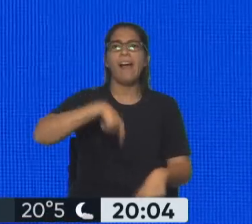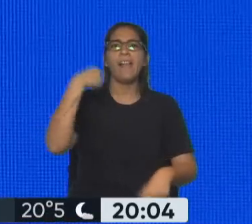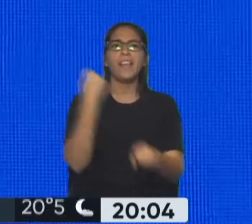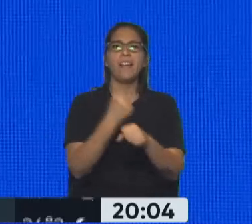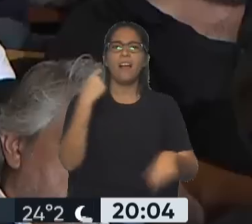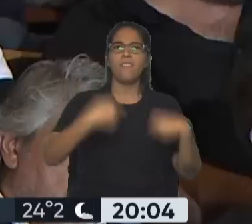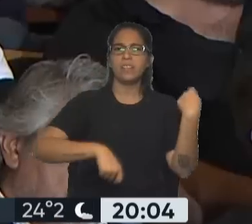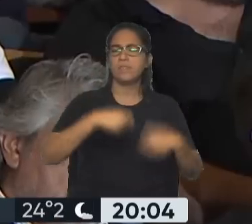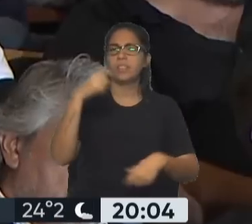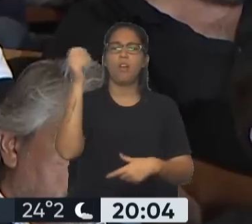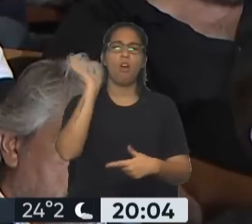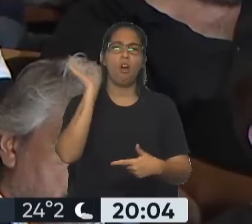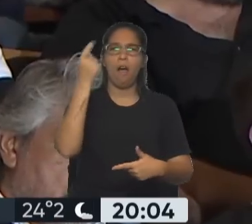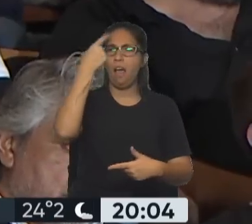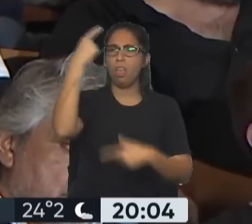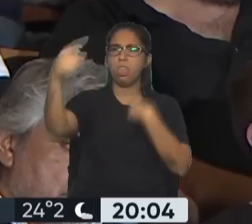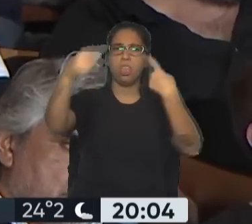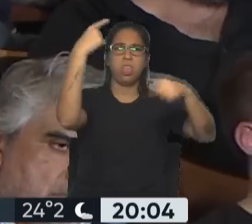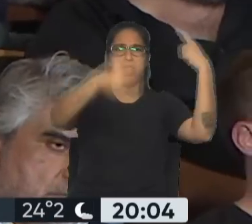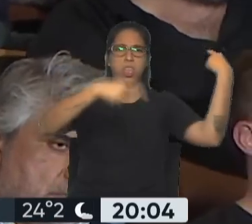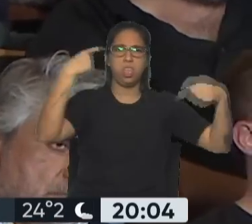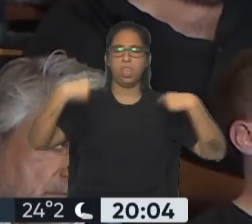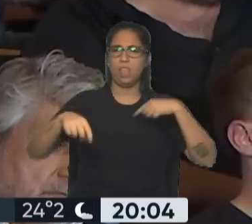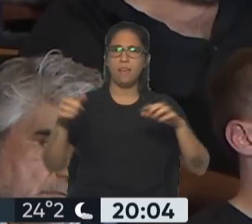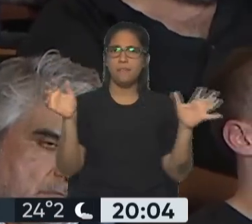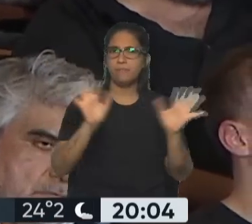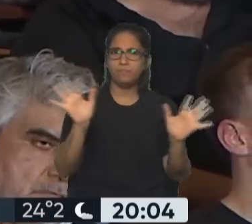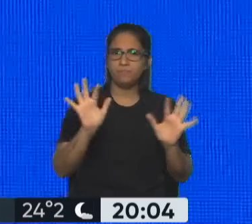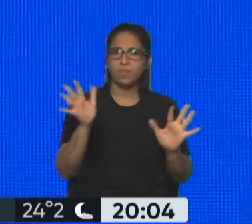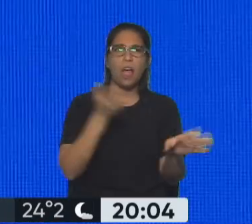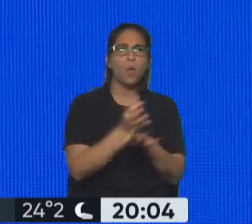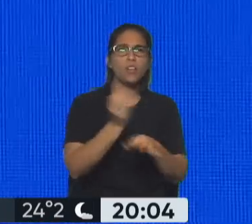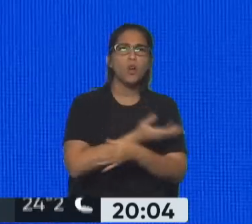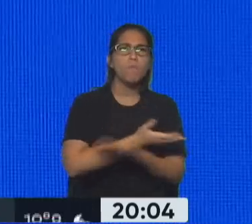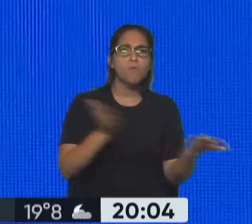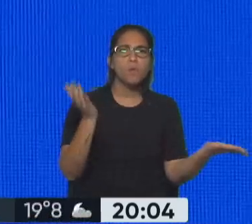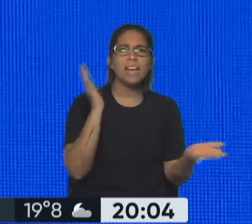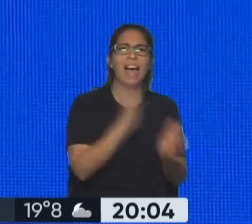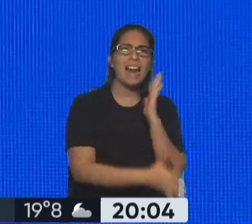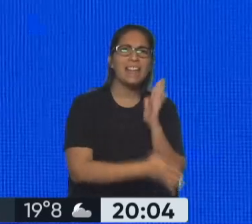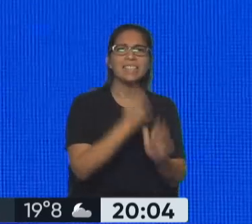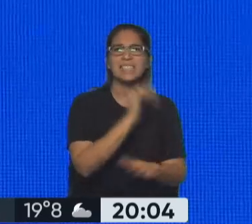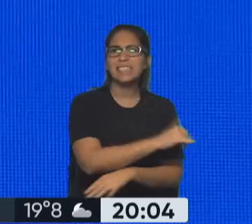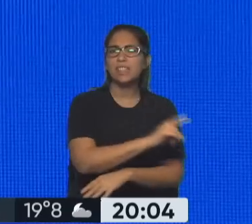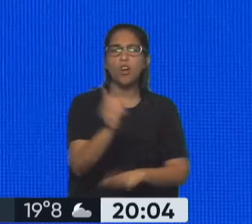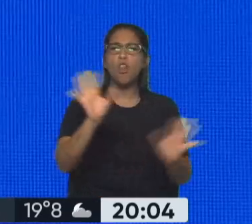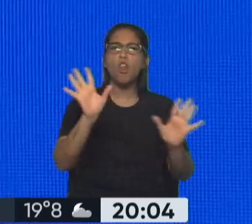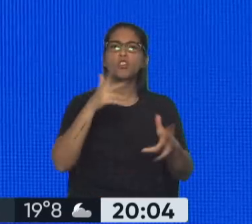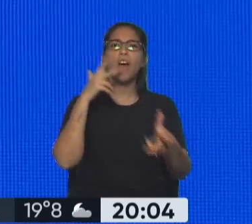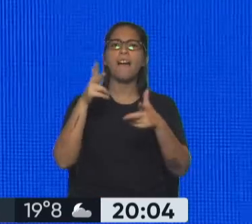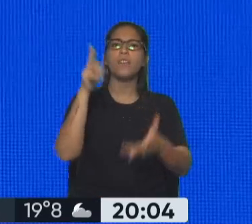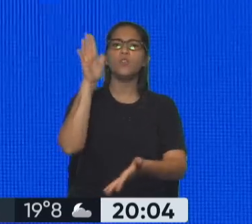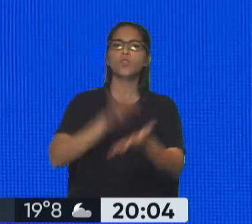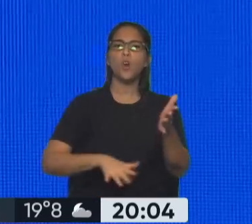porque seguramente unos van a pensar de una manera, van a pensar de la otra, o la educación pública si la querés gratuita o no gratuita. No, estoy hablando